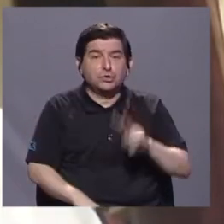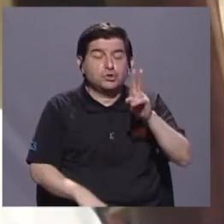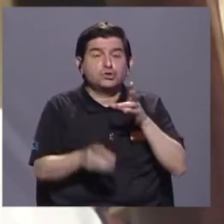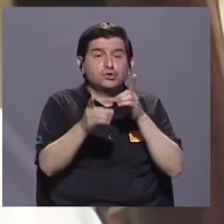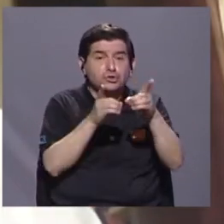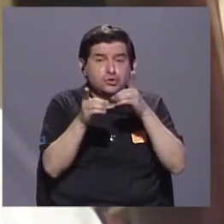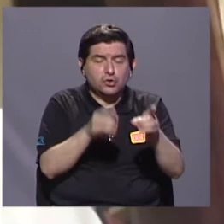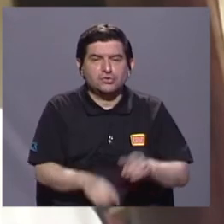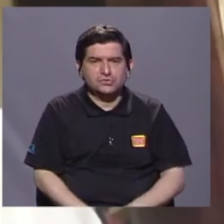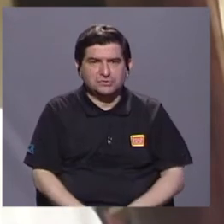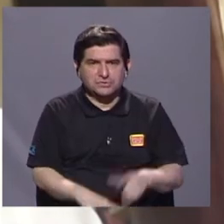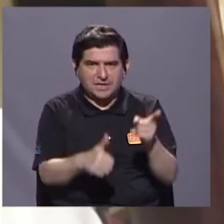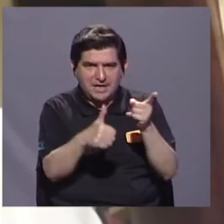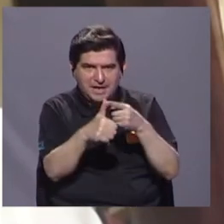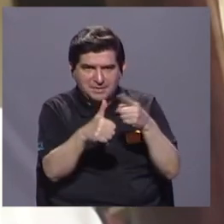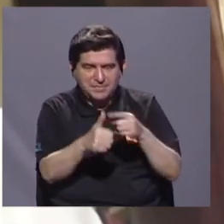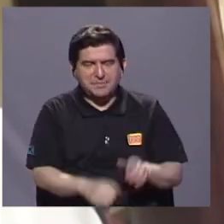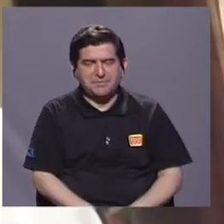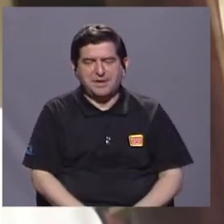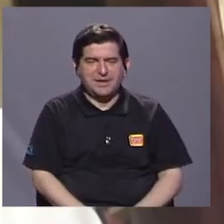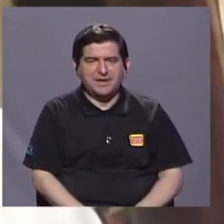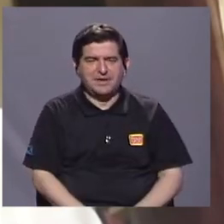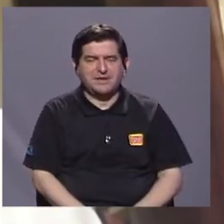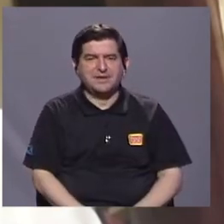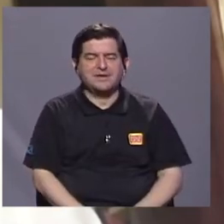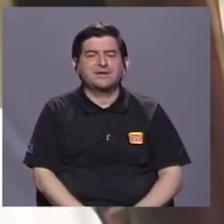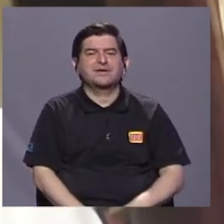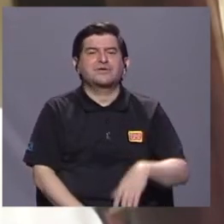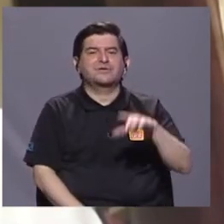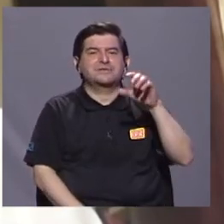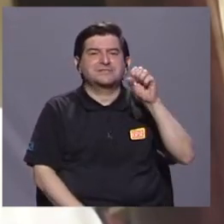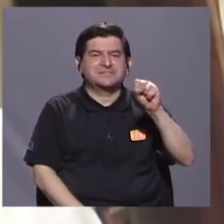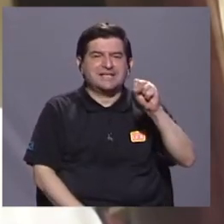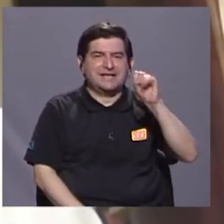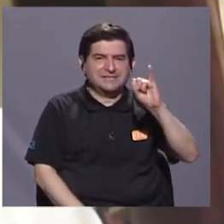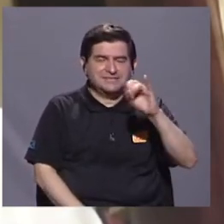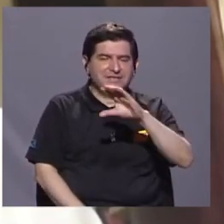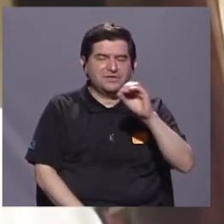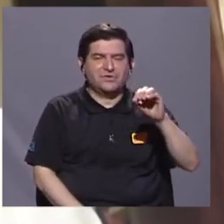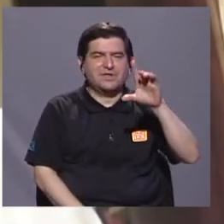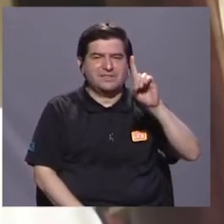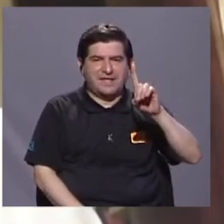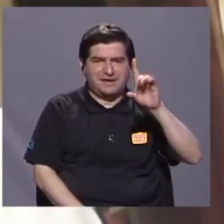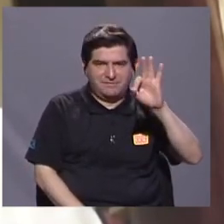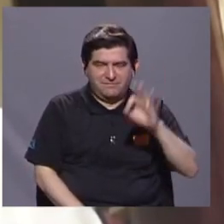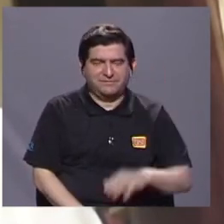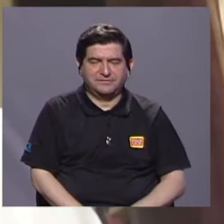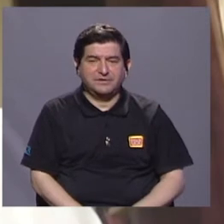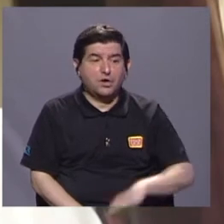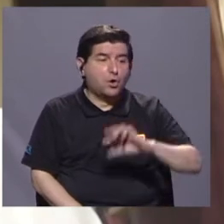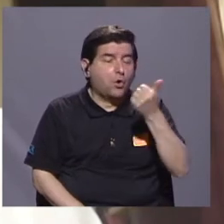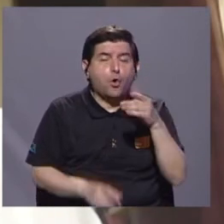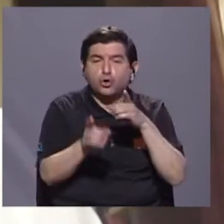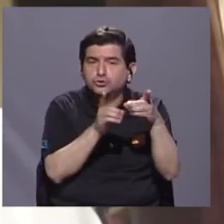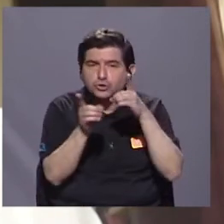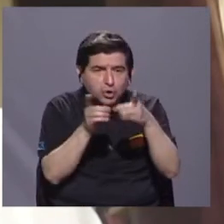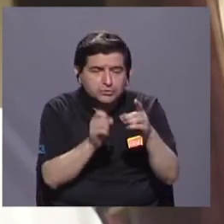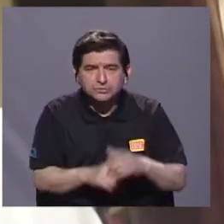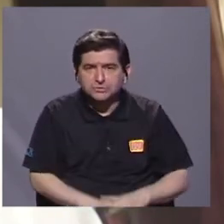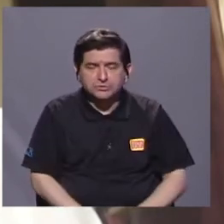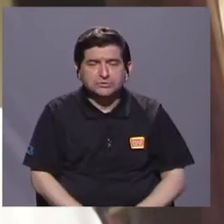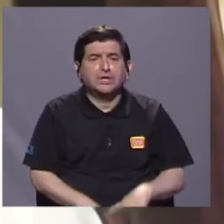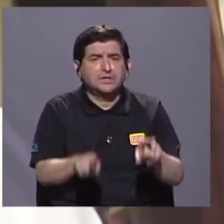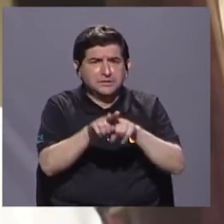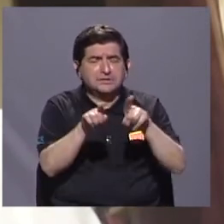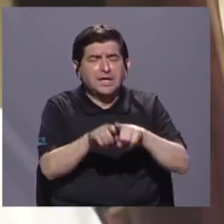distritos, el distrito primero de San Isidro en General y Daniel Flores, pero consecuentemente, otros distritos han empezado a